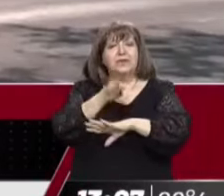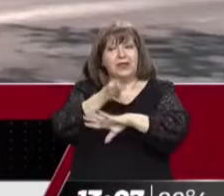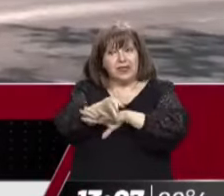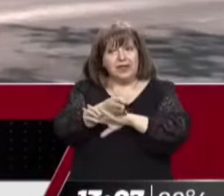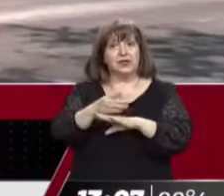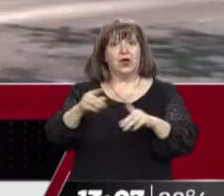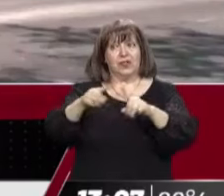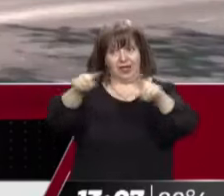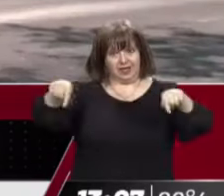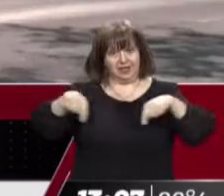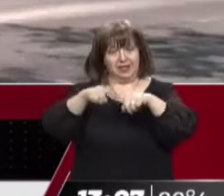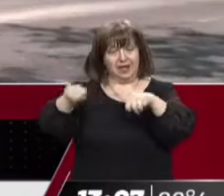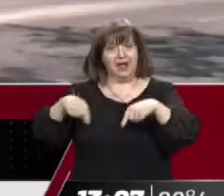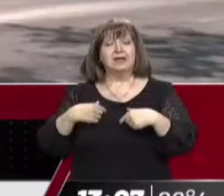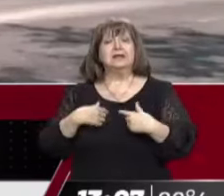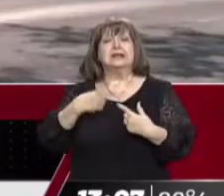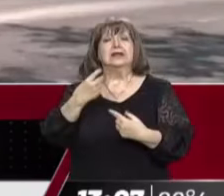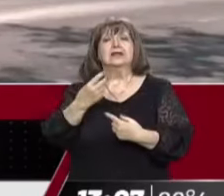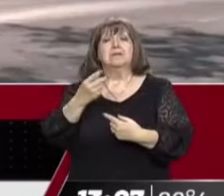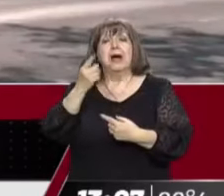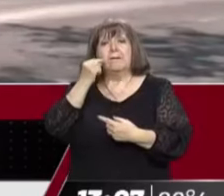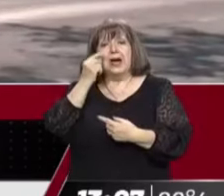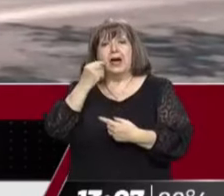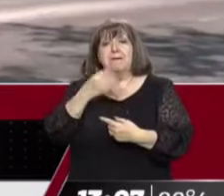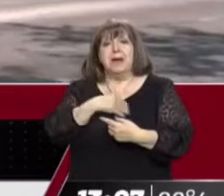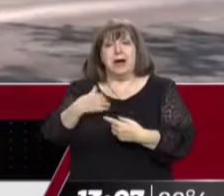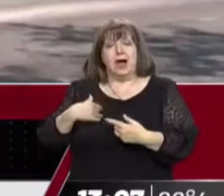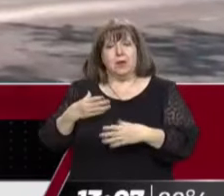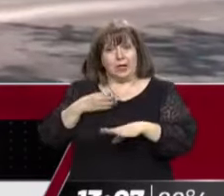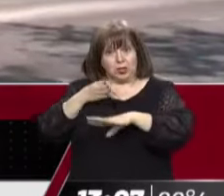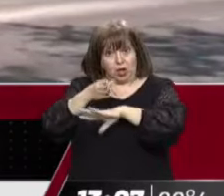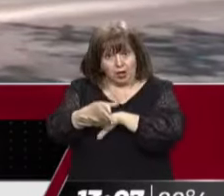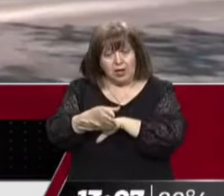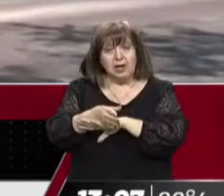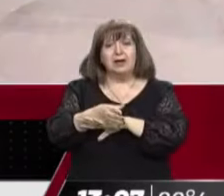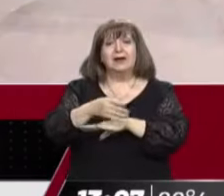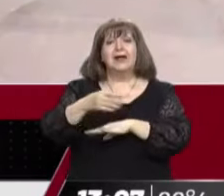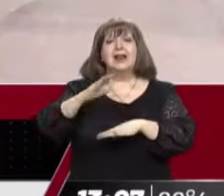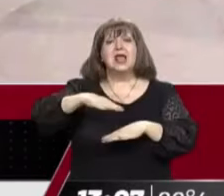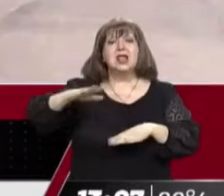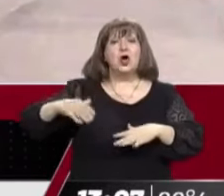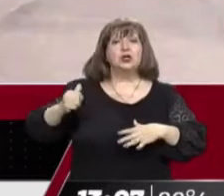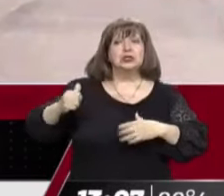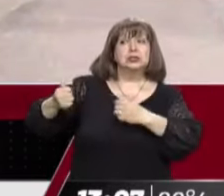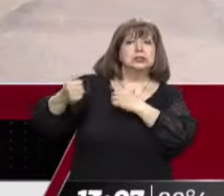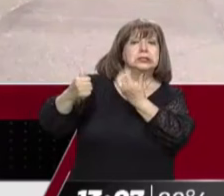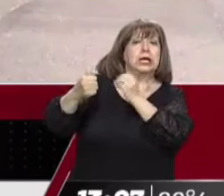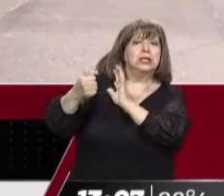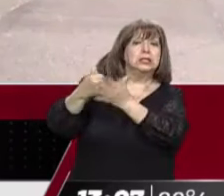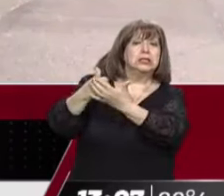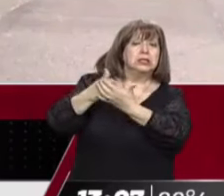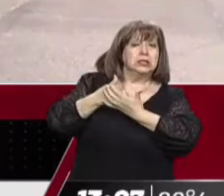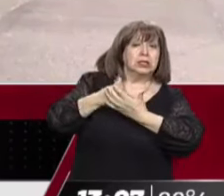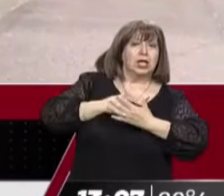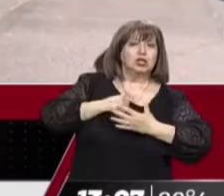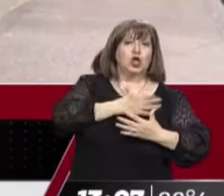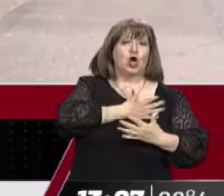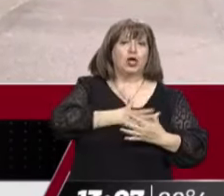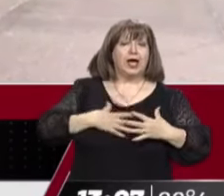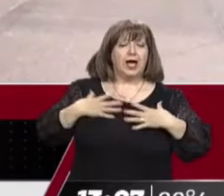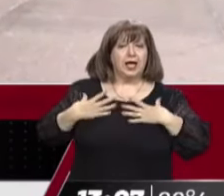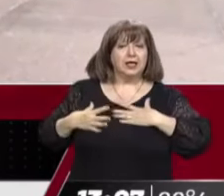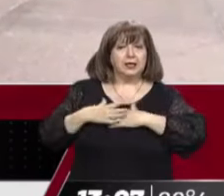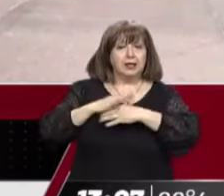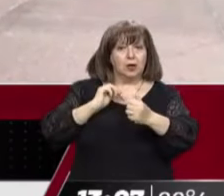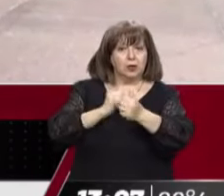padres, dice que sus niños, dentro de la sala, cuando ocurría este juego, fueron tocados, recibieron tocamientos por parte de una